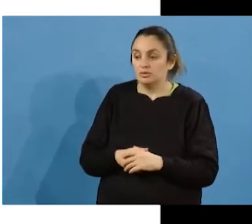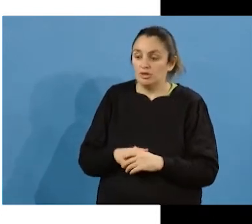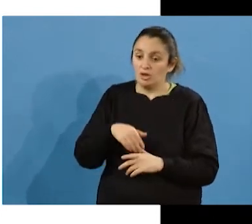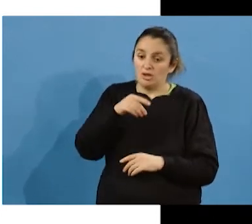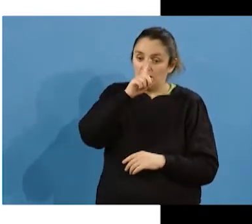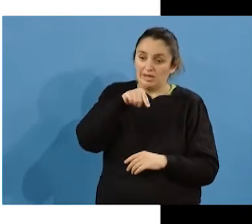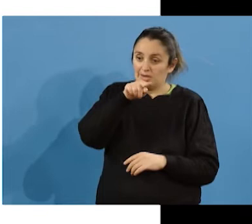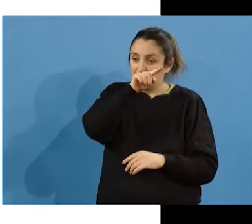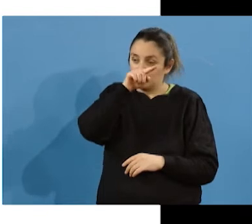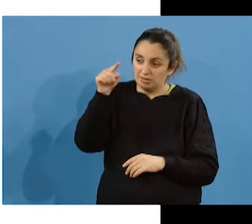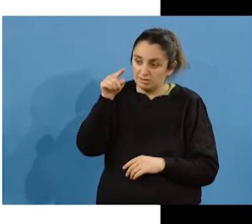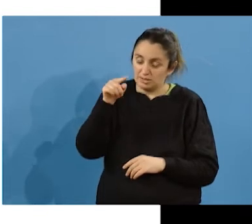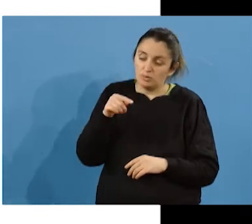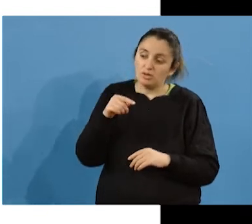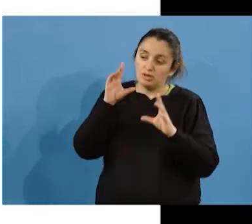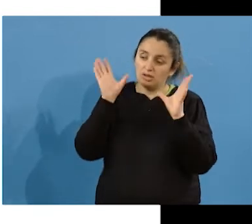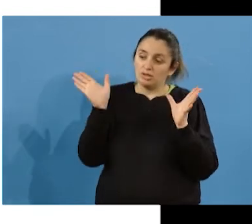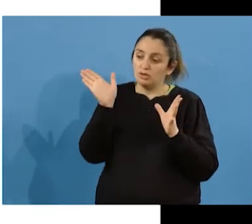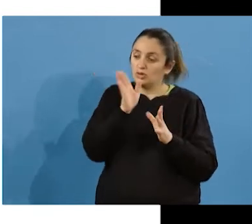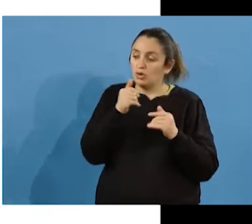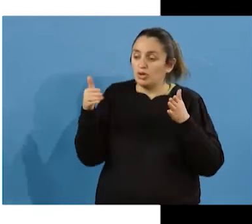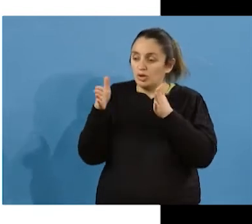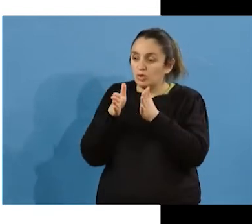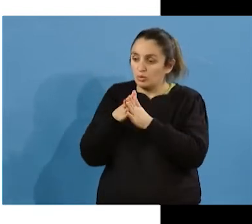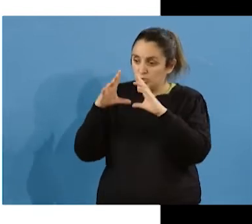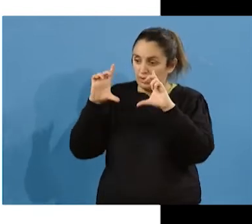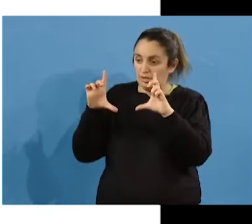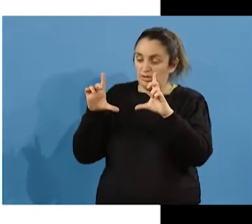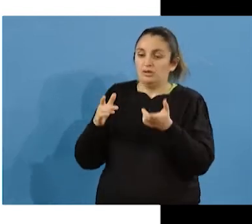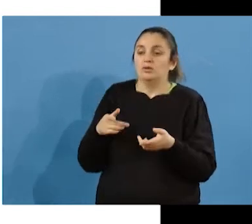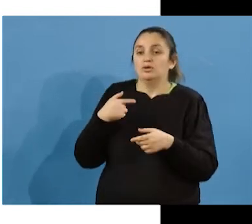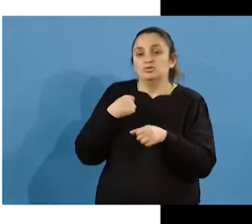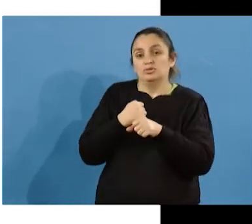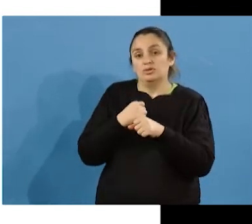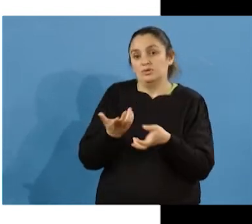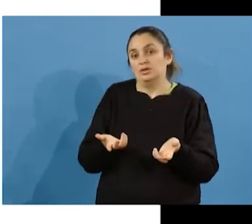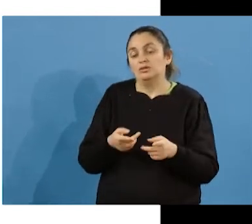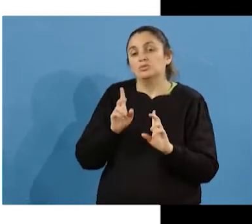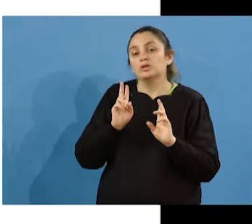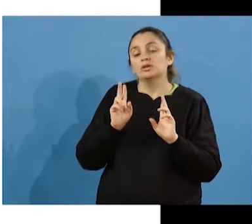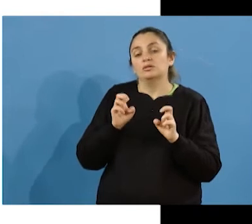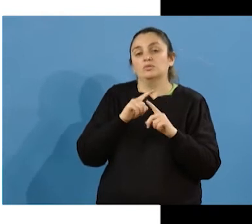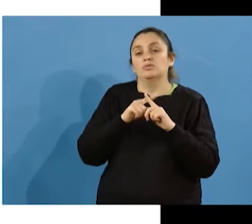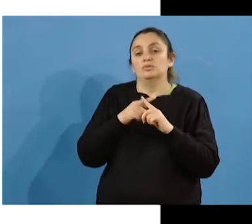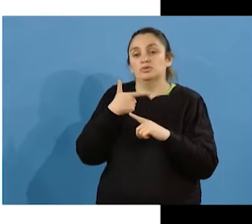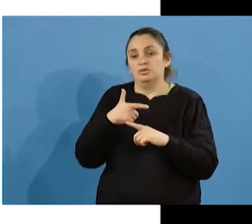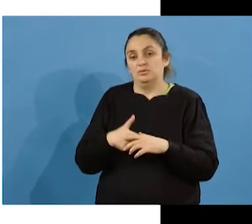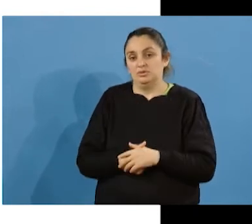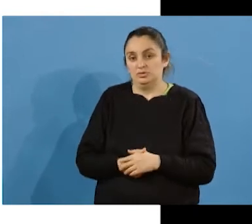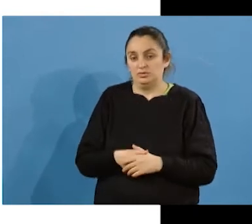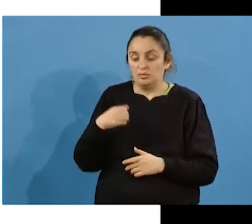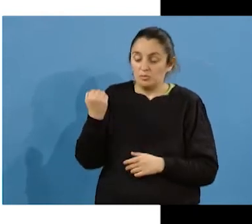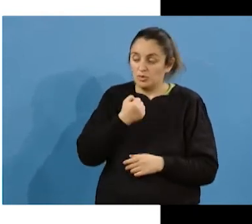cuadradas concentradas en la misma tabla con la que estoy trabajando para las multiplicaciones y divisiones es